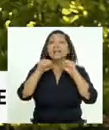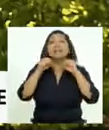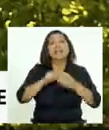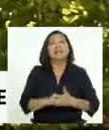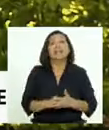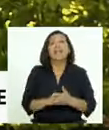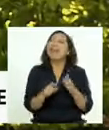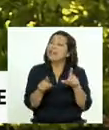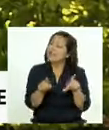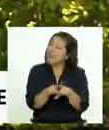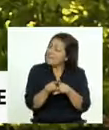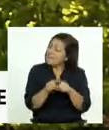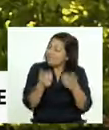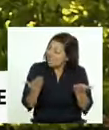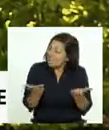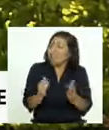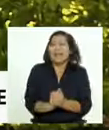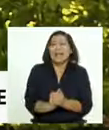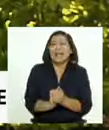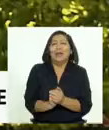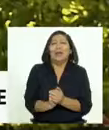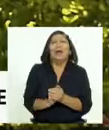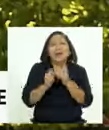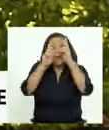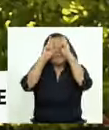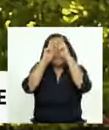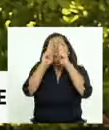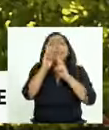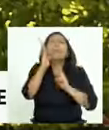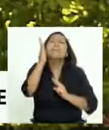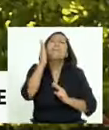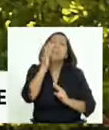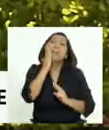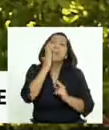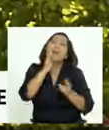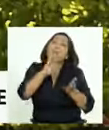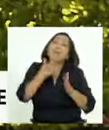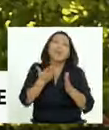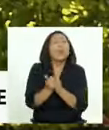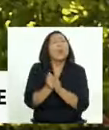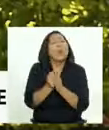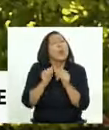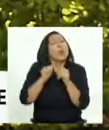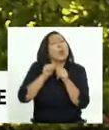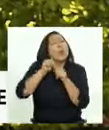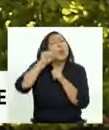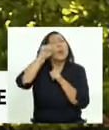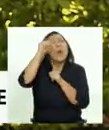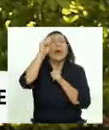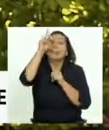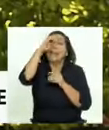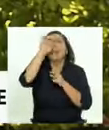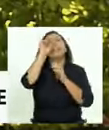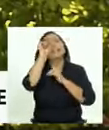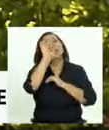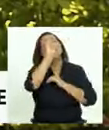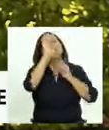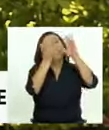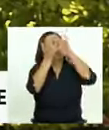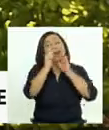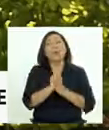también reciban nuestro homenaje en ese abrazo infinito hasta el cielo